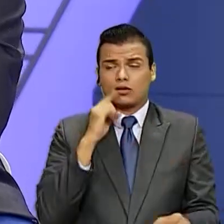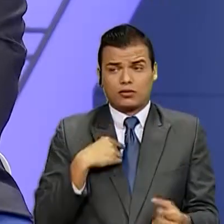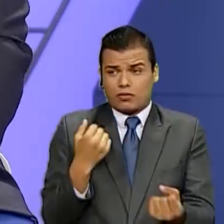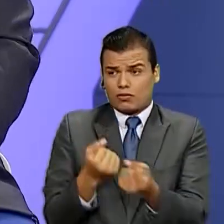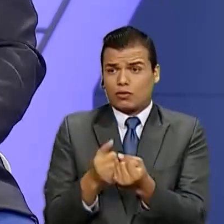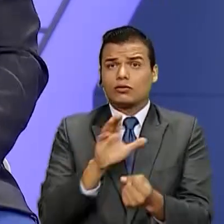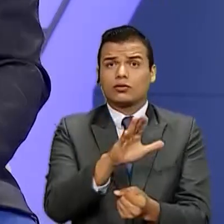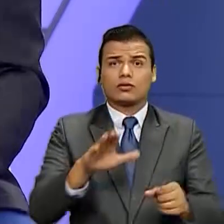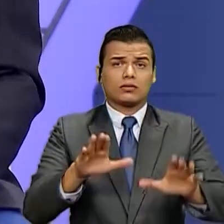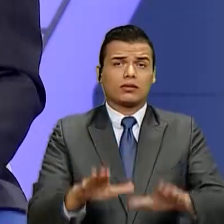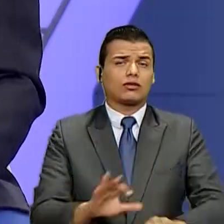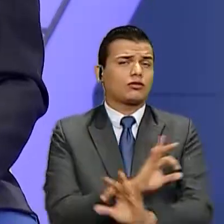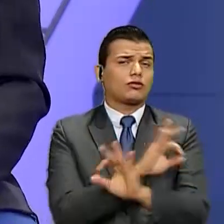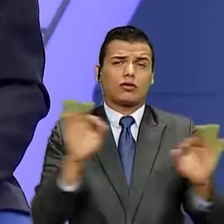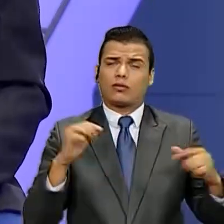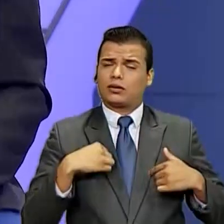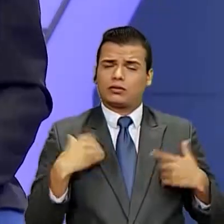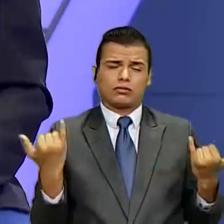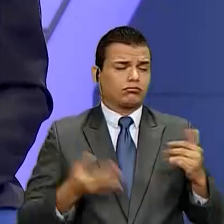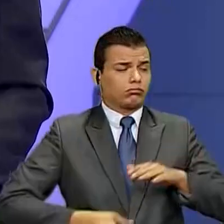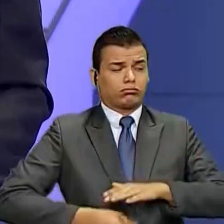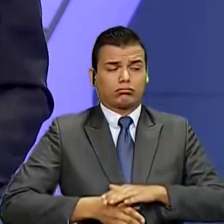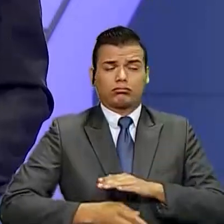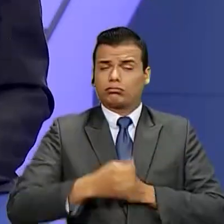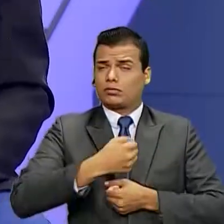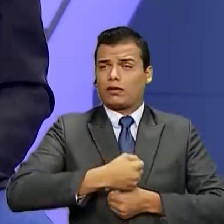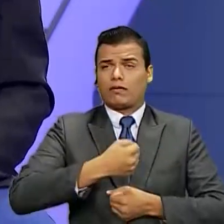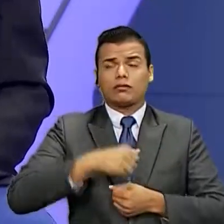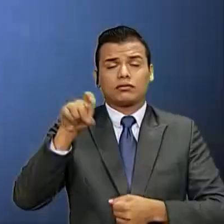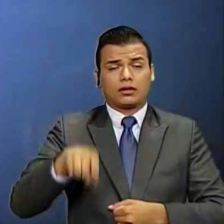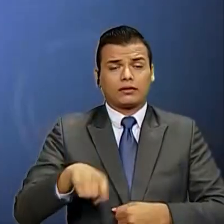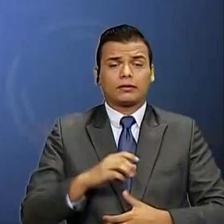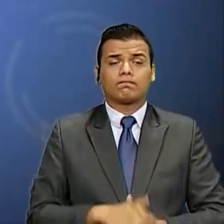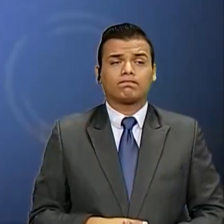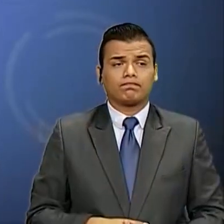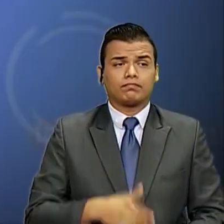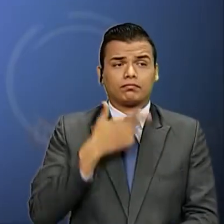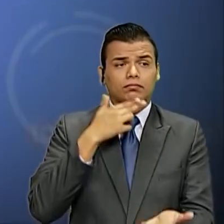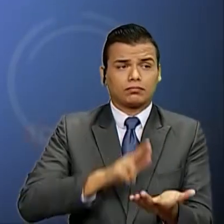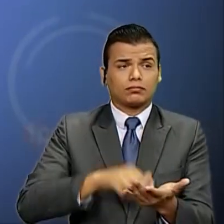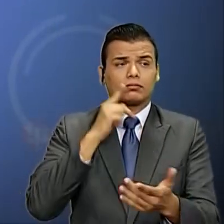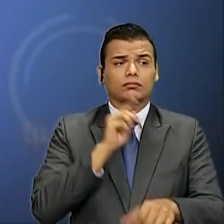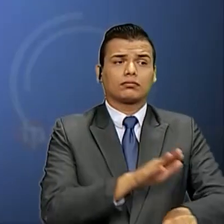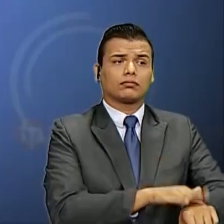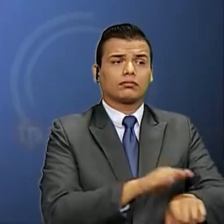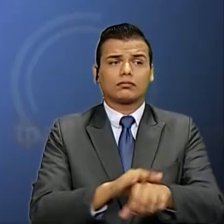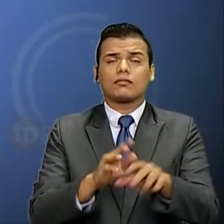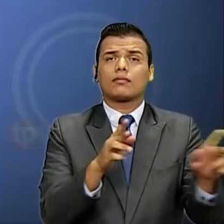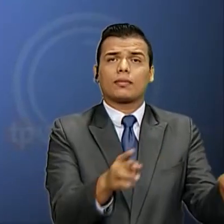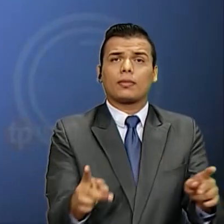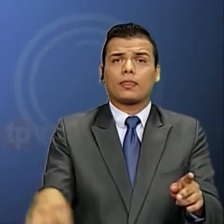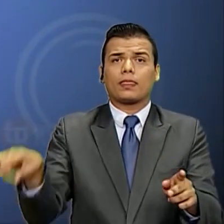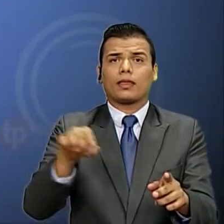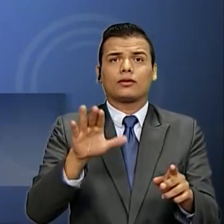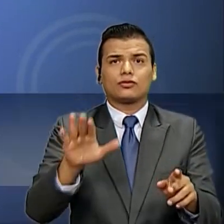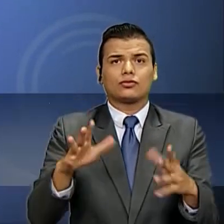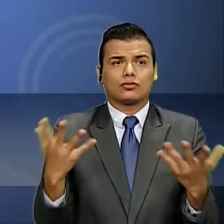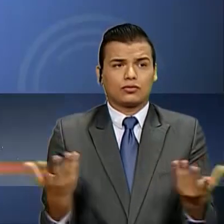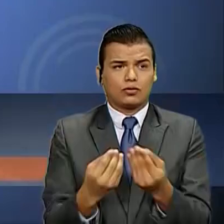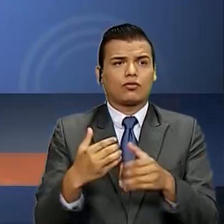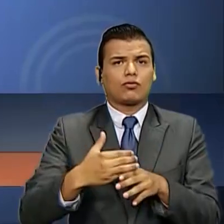de la protesta y reiniciarían sus actividades. En el comunicado que enviaron esta tarde los taxistas, conductores de buses